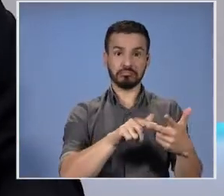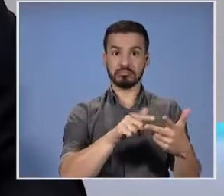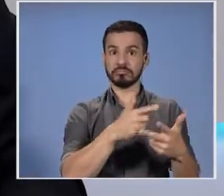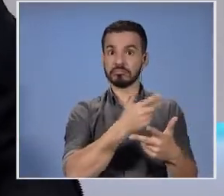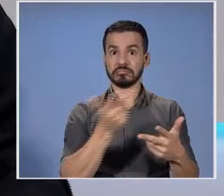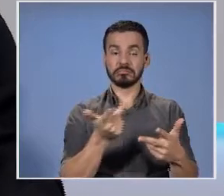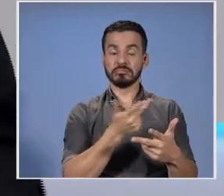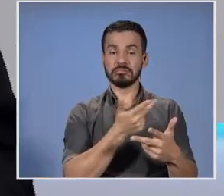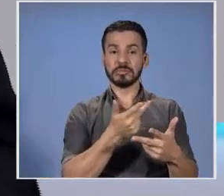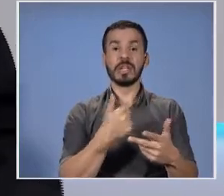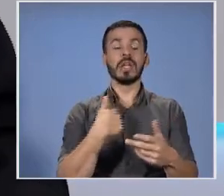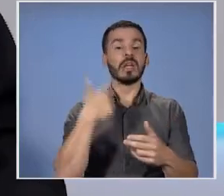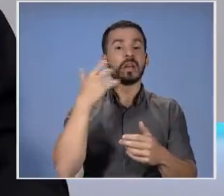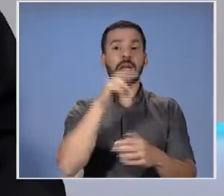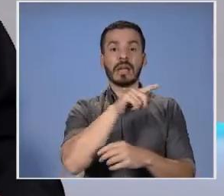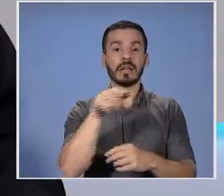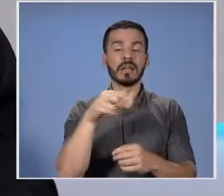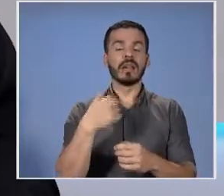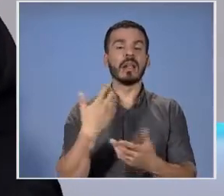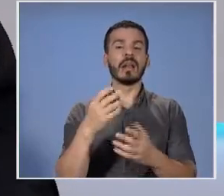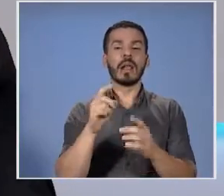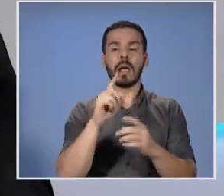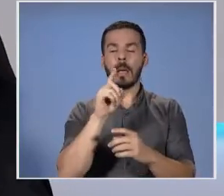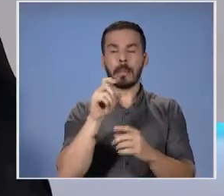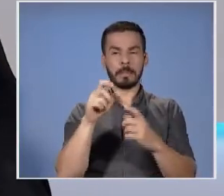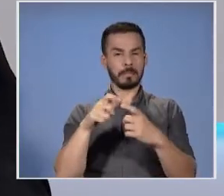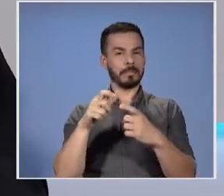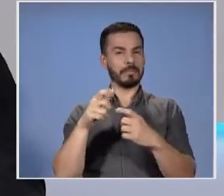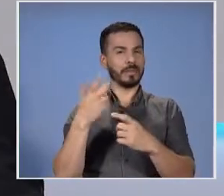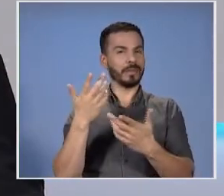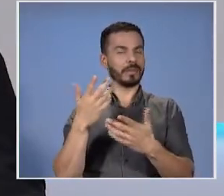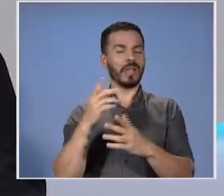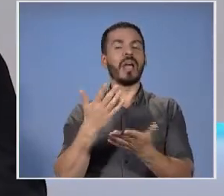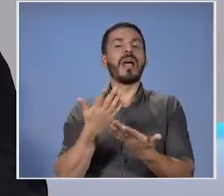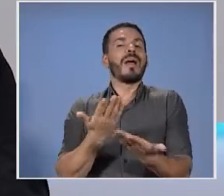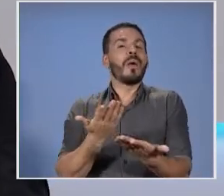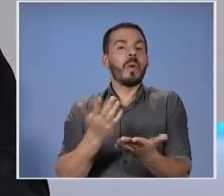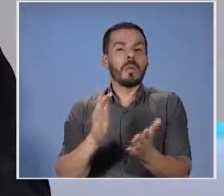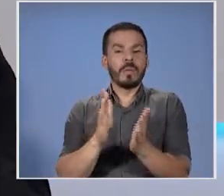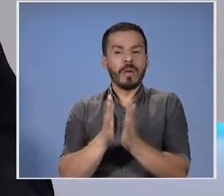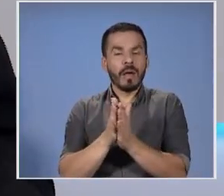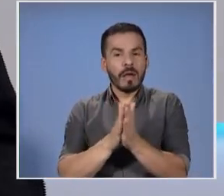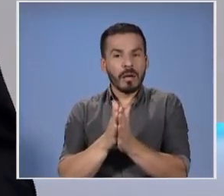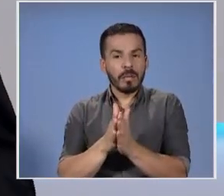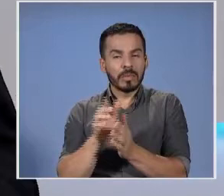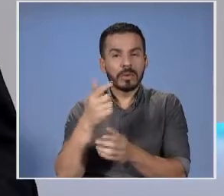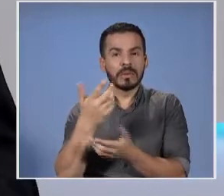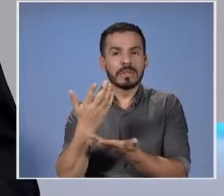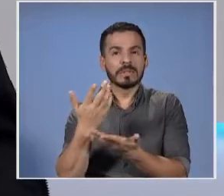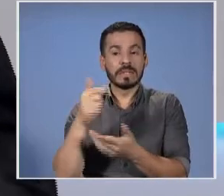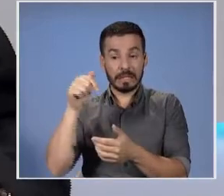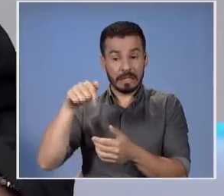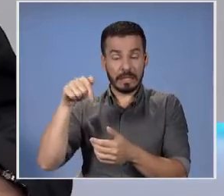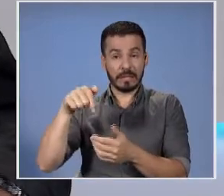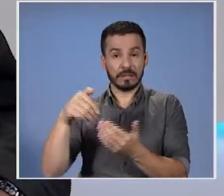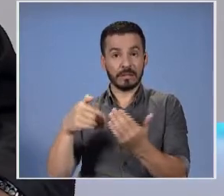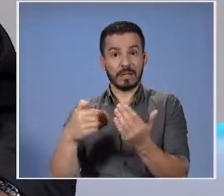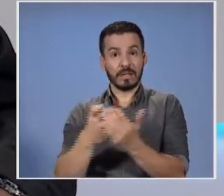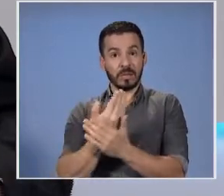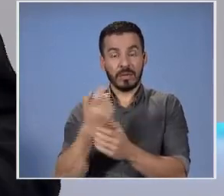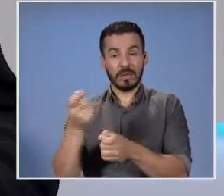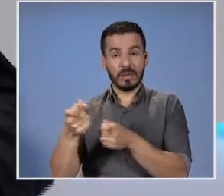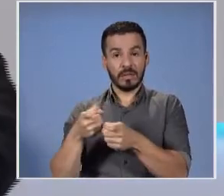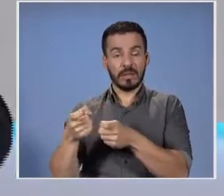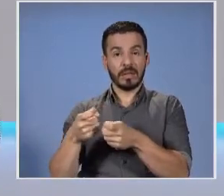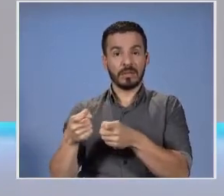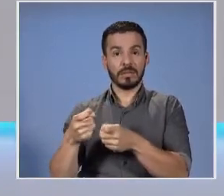esa perspectiva me parece también que la gran pregunta es cómo va a aprovechar o cómo va a redefinir esta